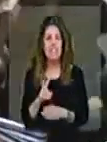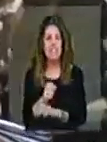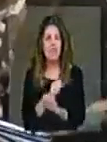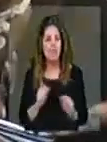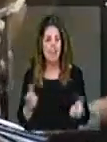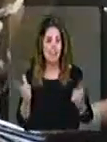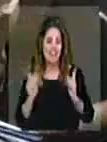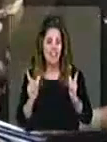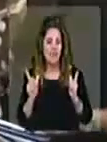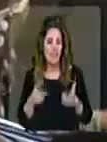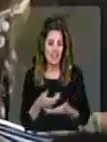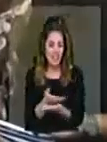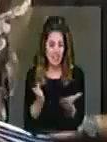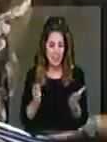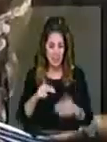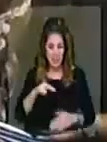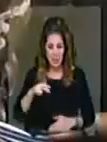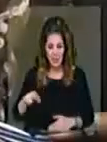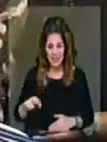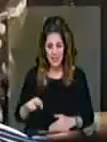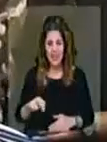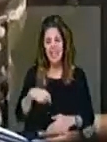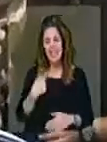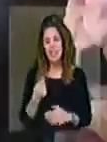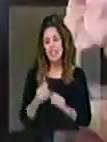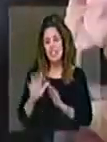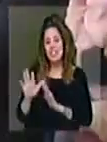podrán disfrutar de esta muestra permanente y de